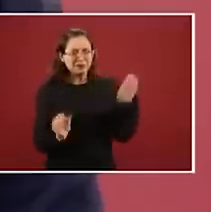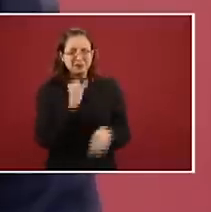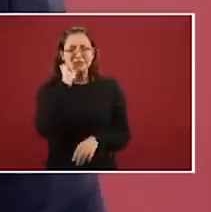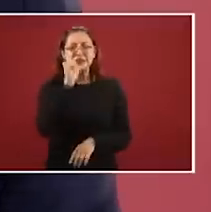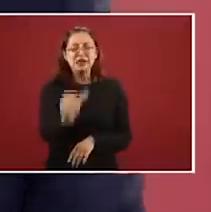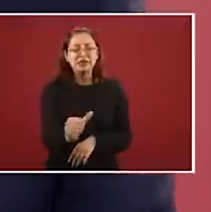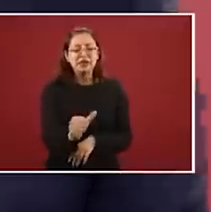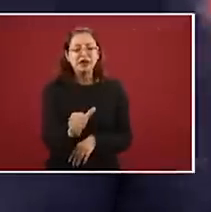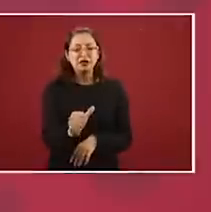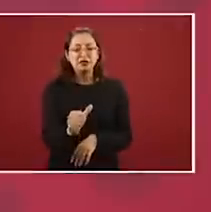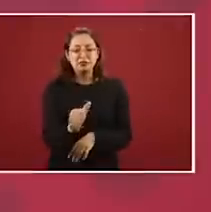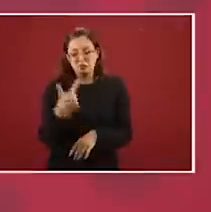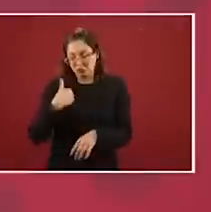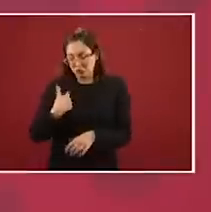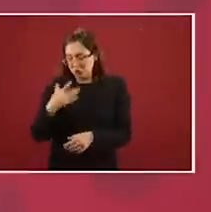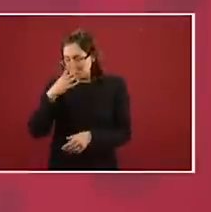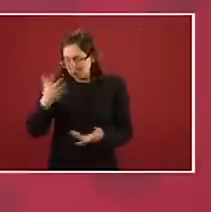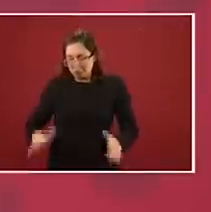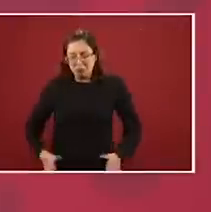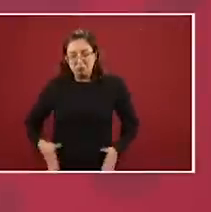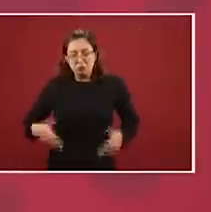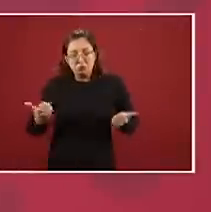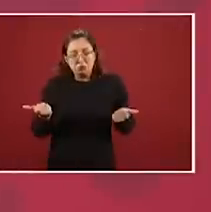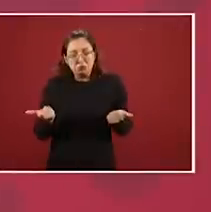Nada más porque no tengo para pagar,